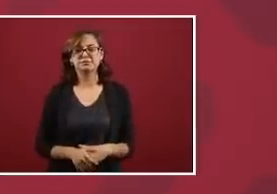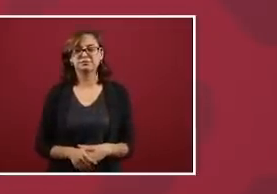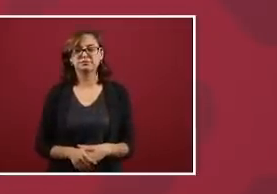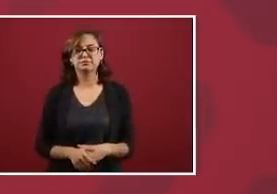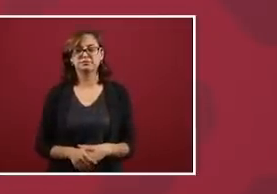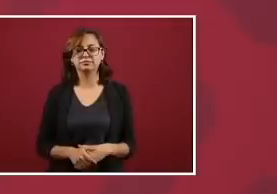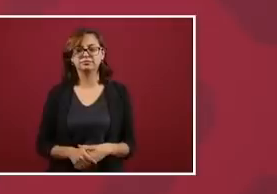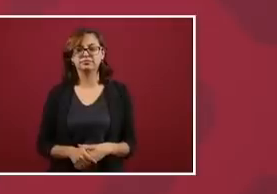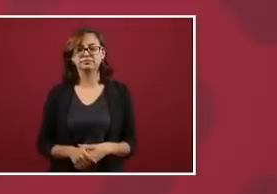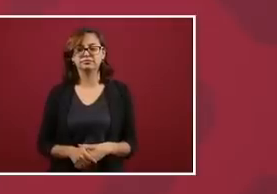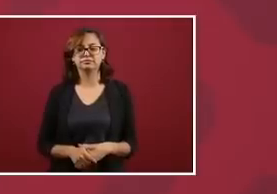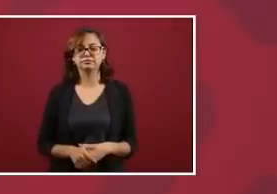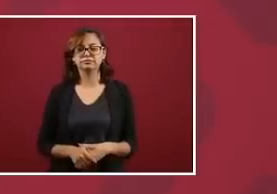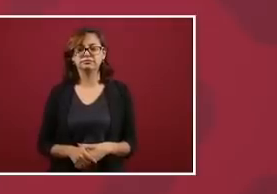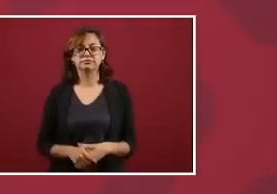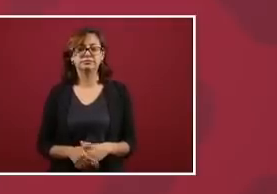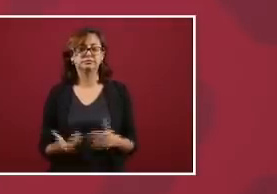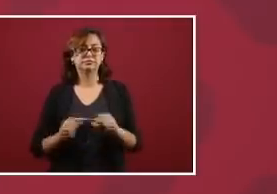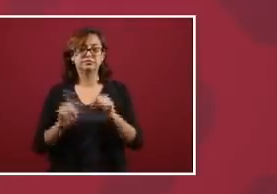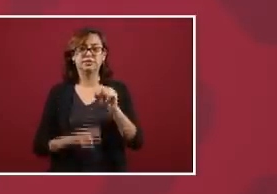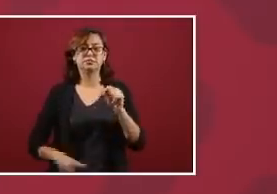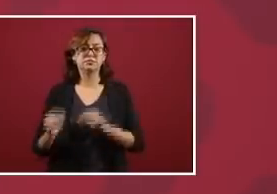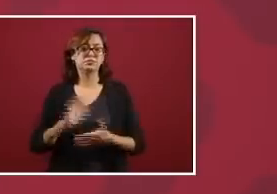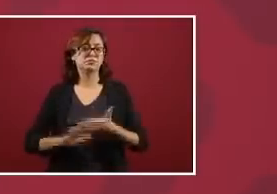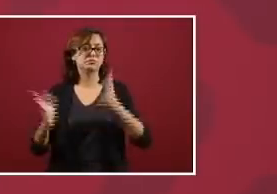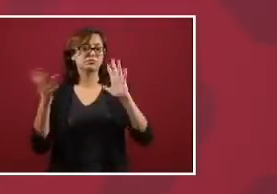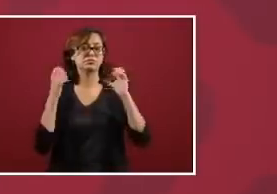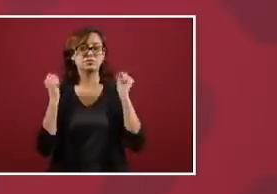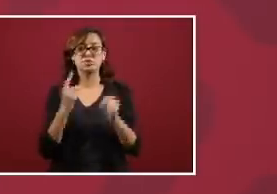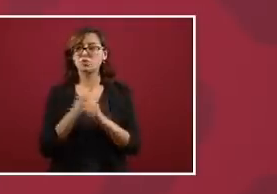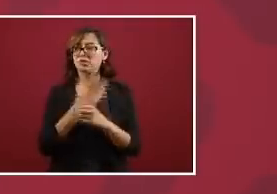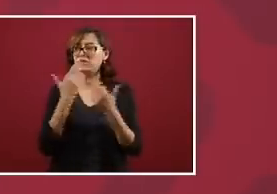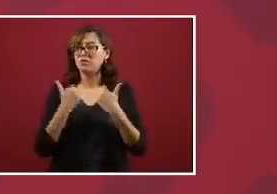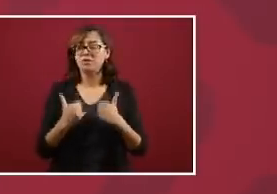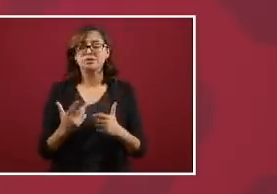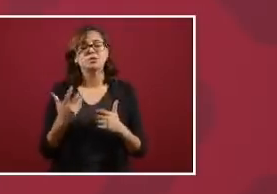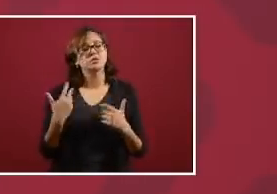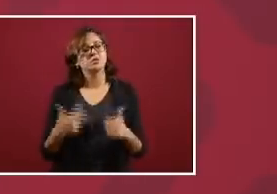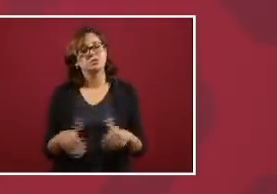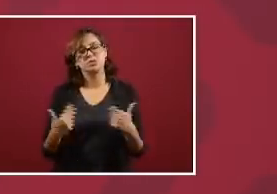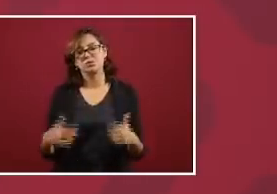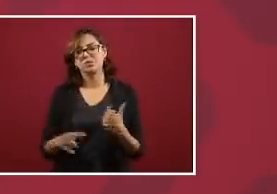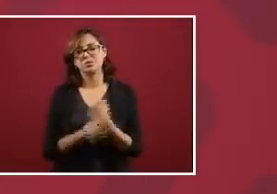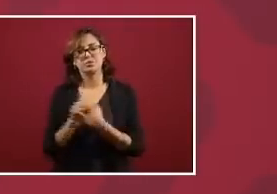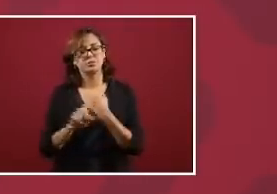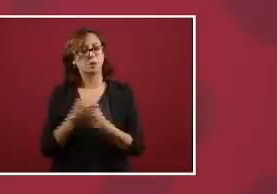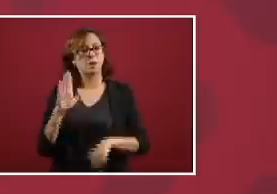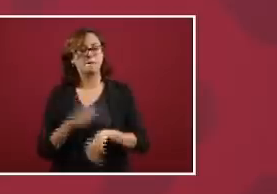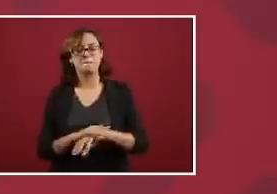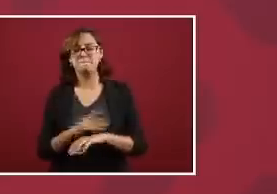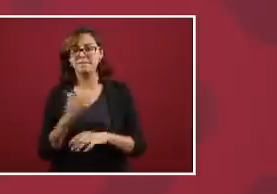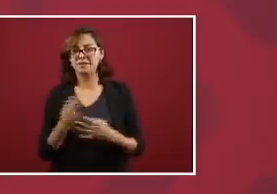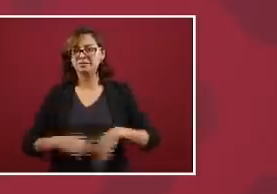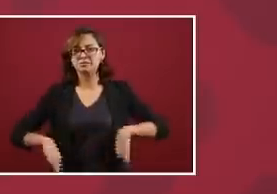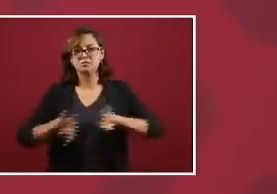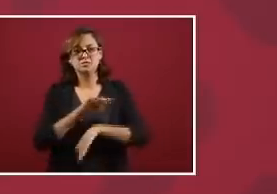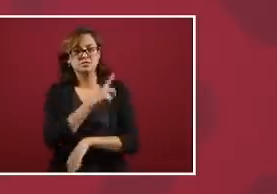el problema de la inseguridad y de la violencia, y además lo más importante de resolver,